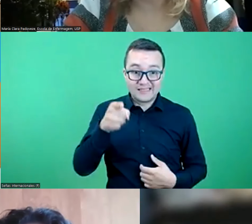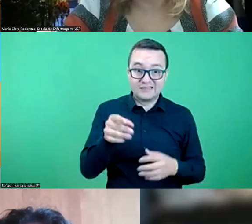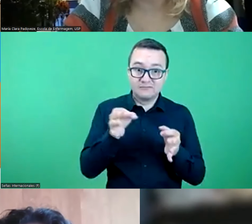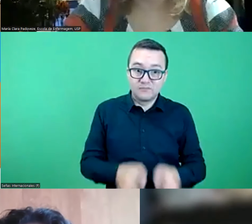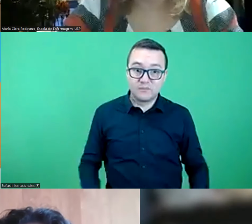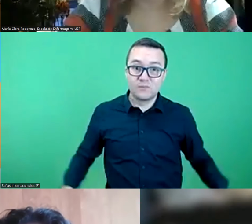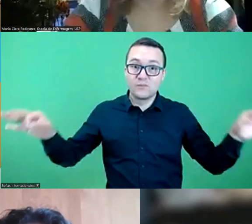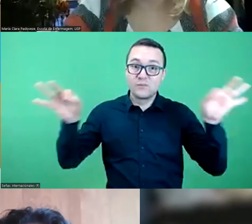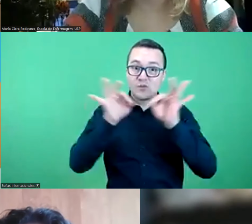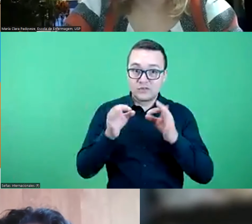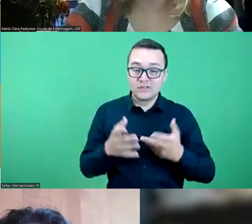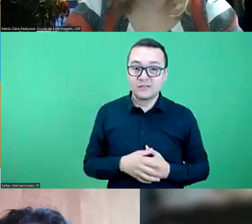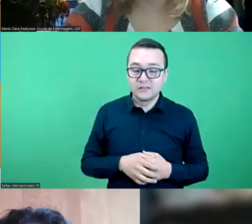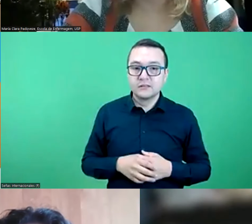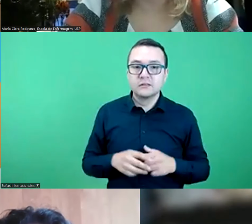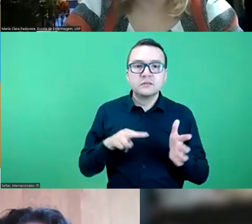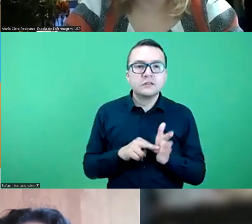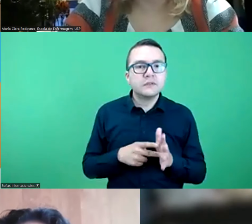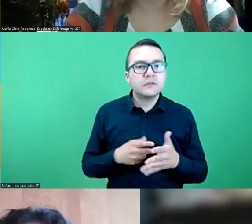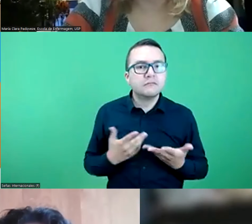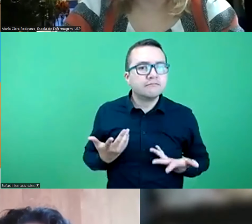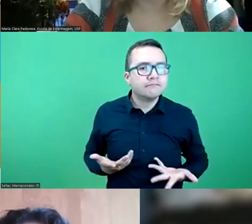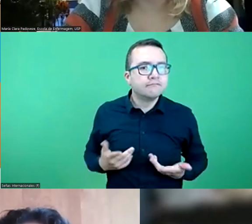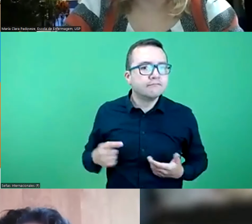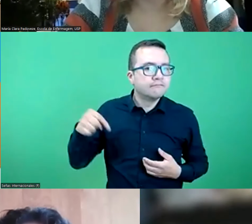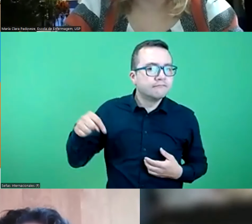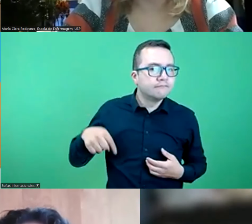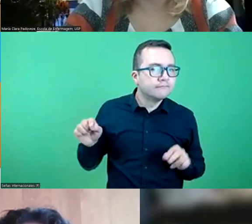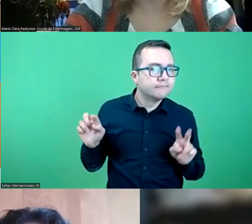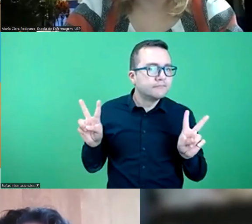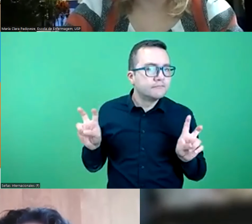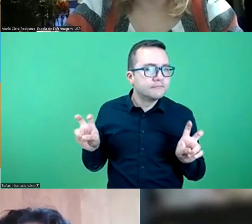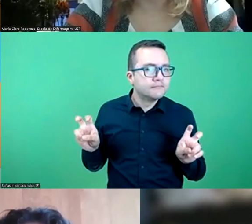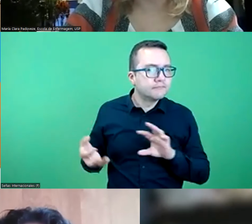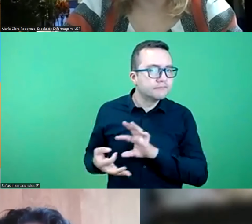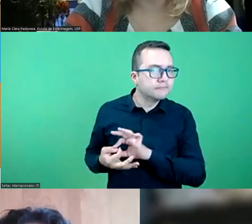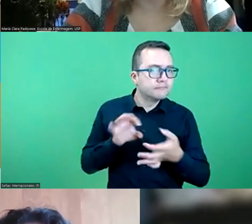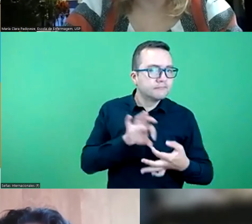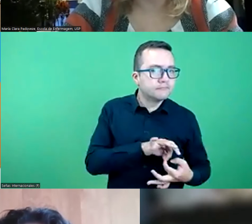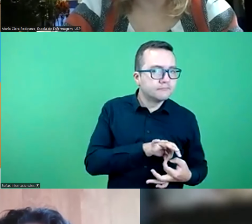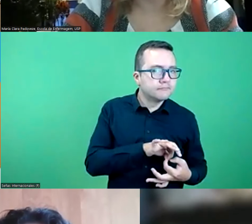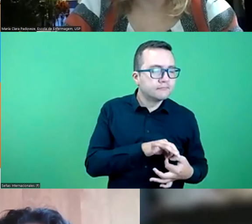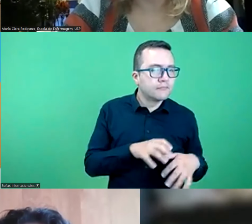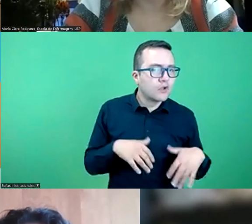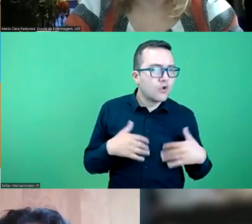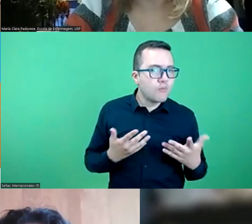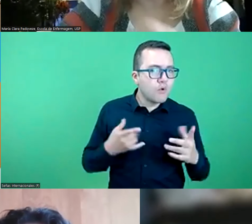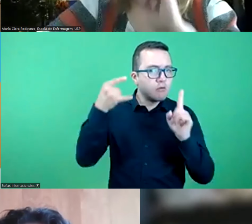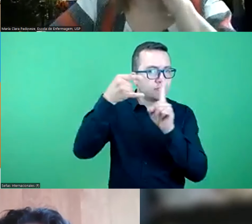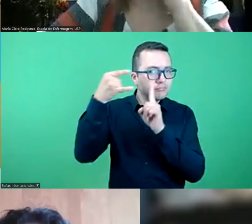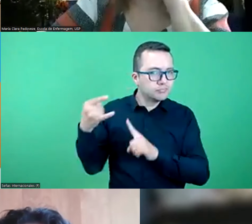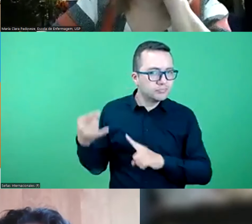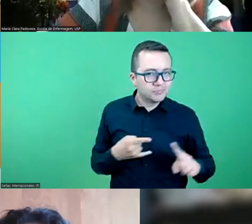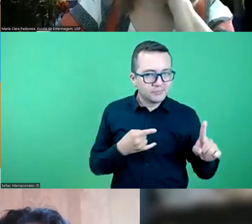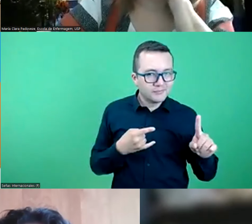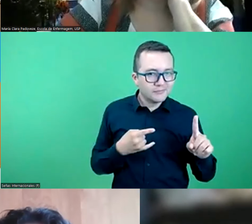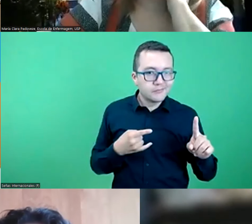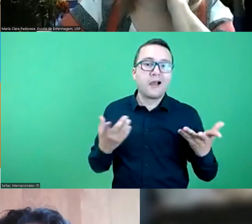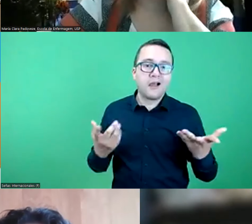qué marco está este seminario, este webinar. Es en un conjunto de webinar que empezamos en este